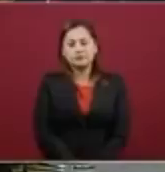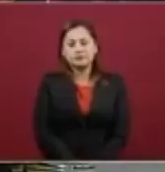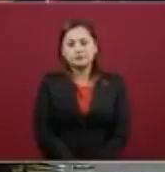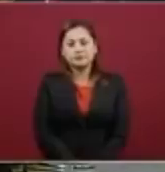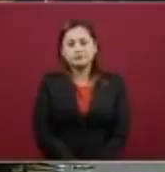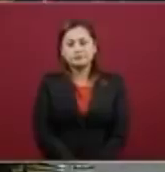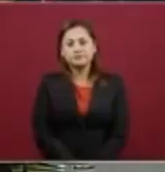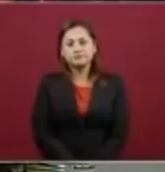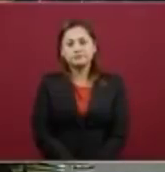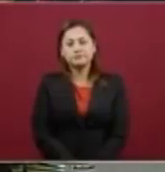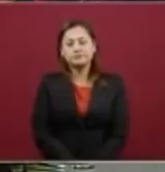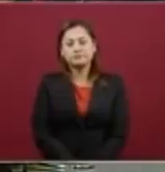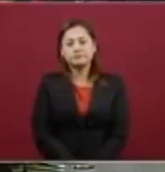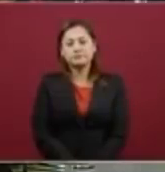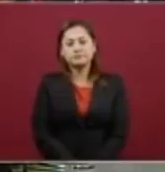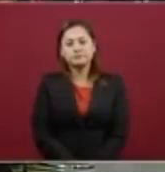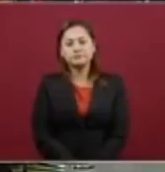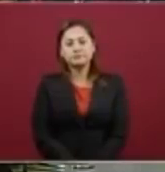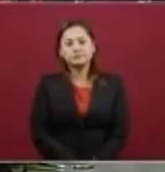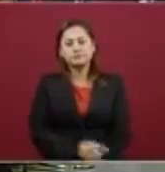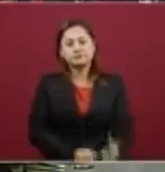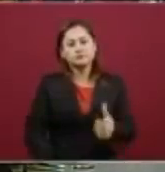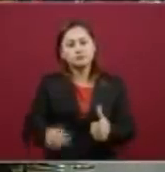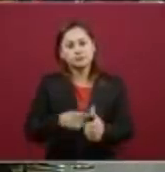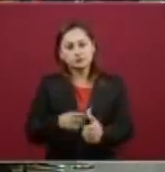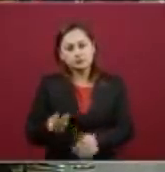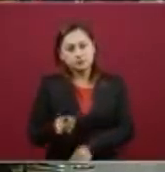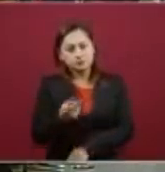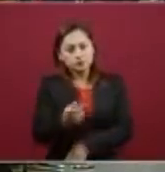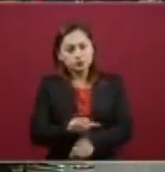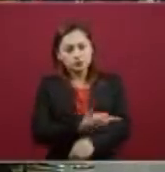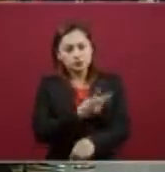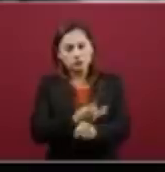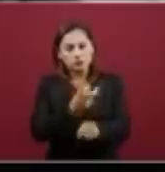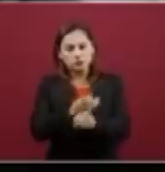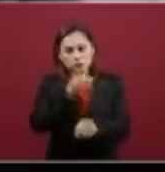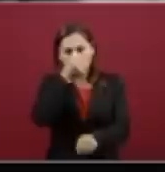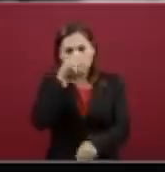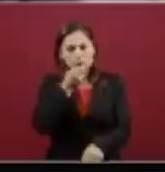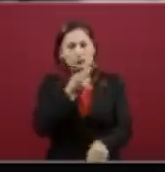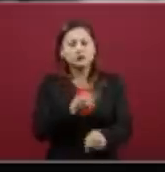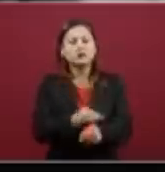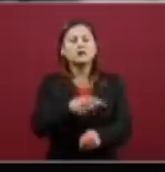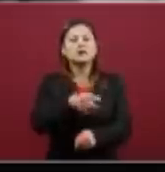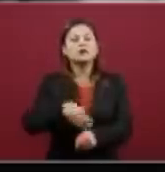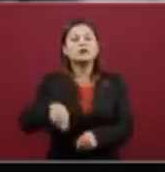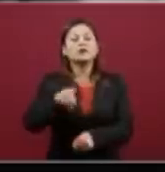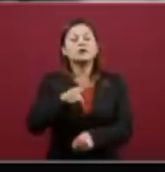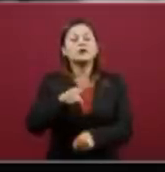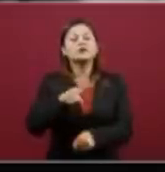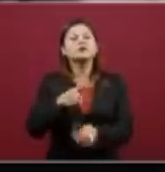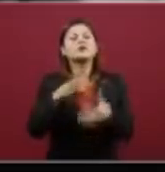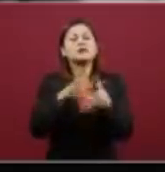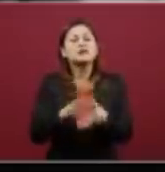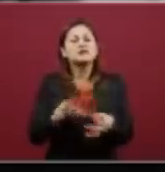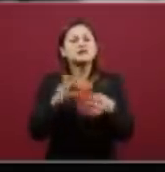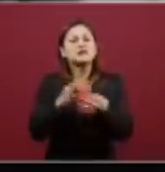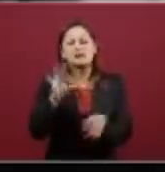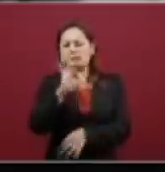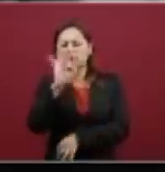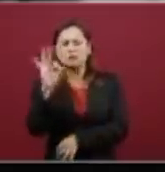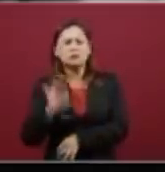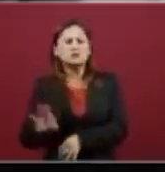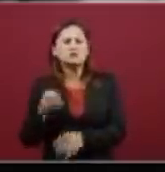Primero, subsecretario, que nos aclarara el porcentaje en los casos de, que se